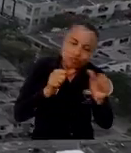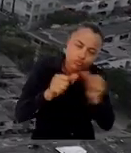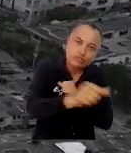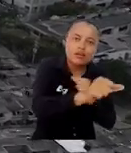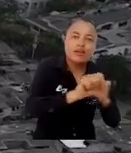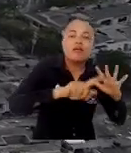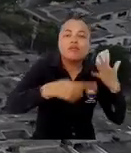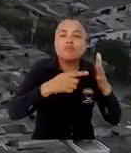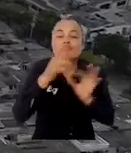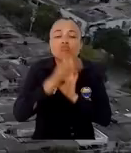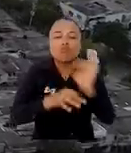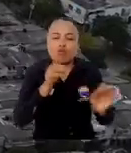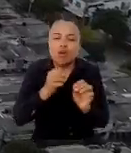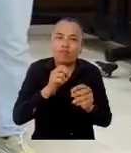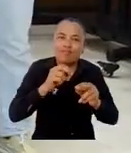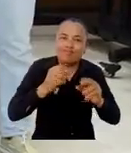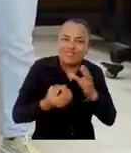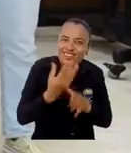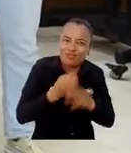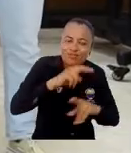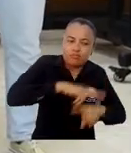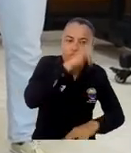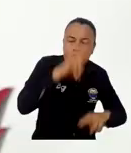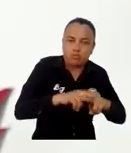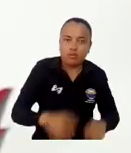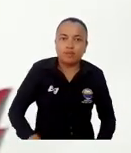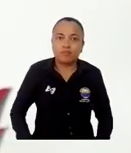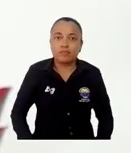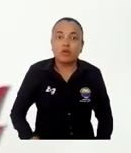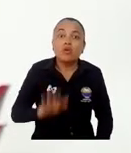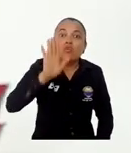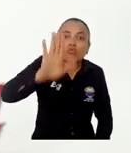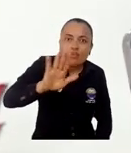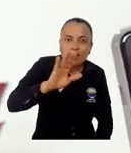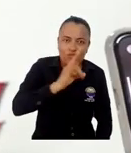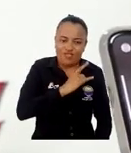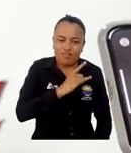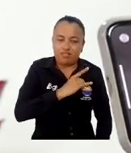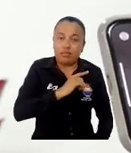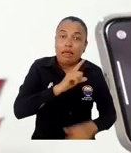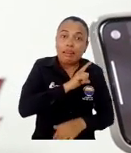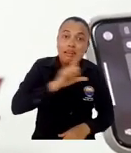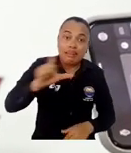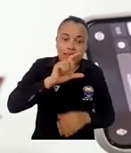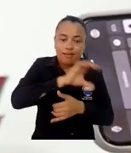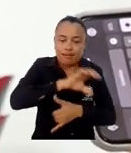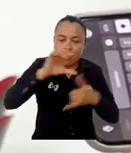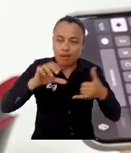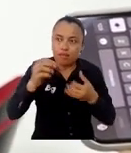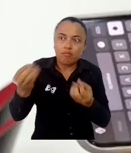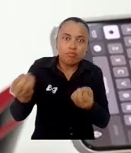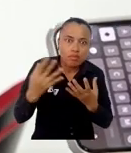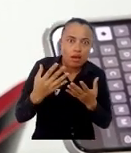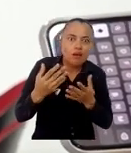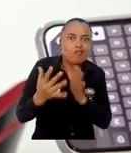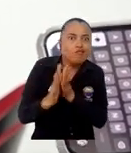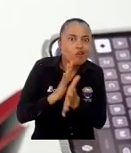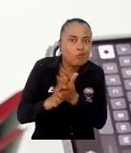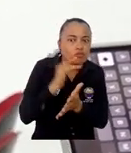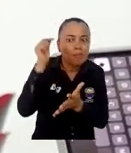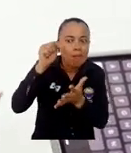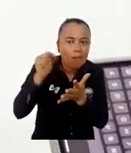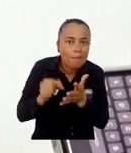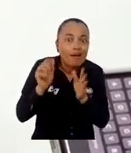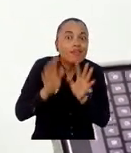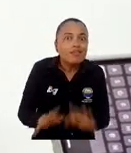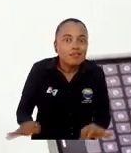desarrollo sostenible y manejo adecuado de los recursos naturales. Son ustedes como alma mater y líderes en la región Caribe los que nos